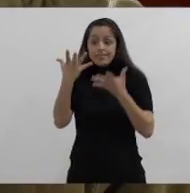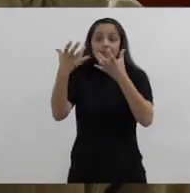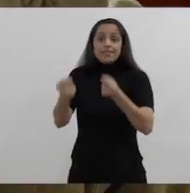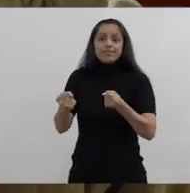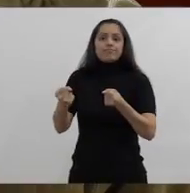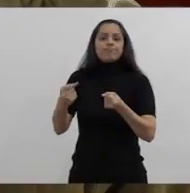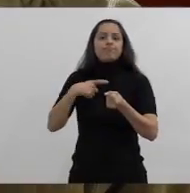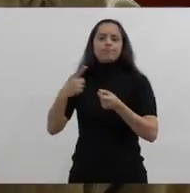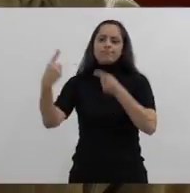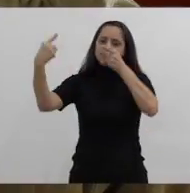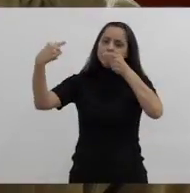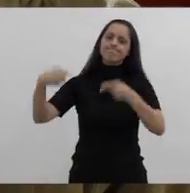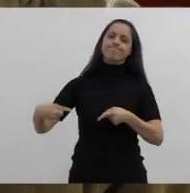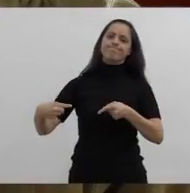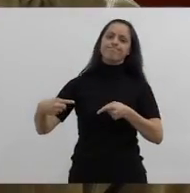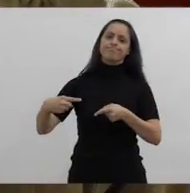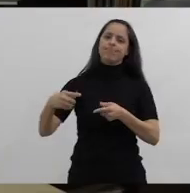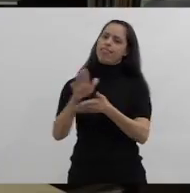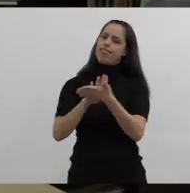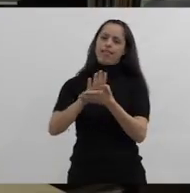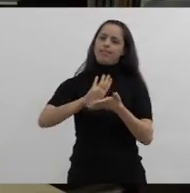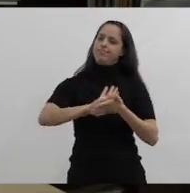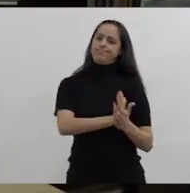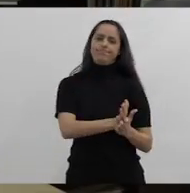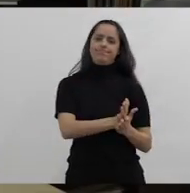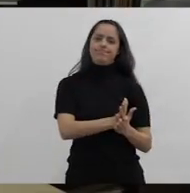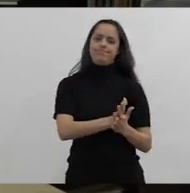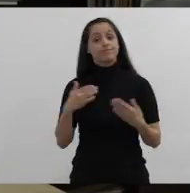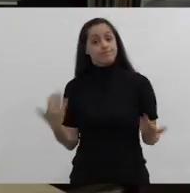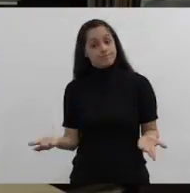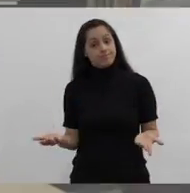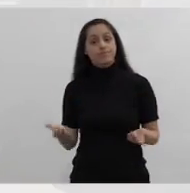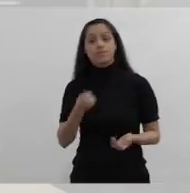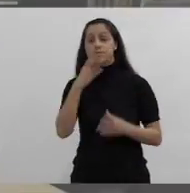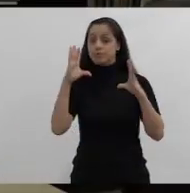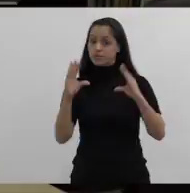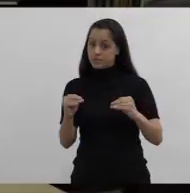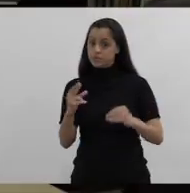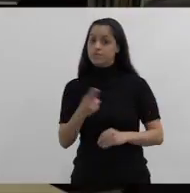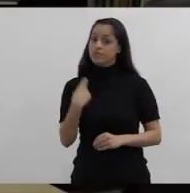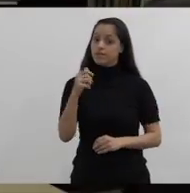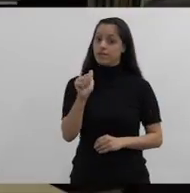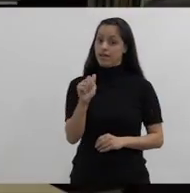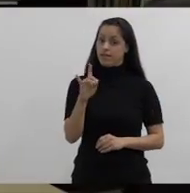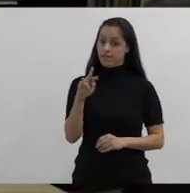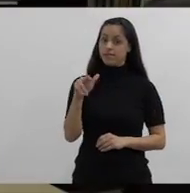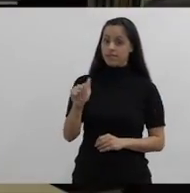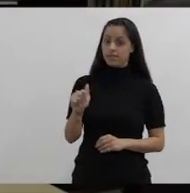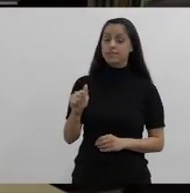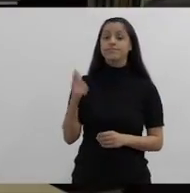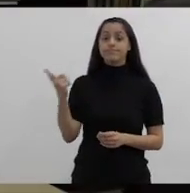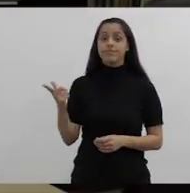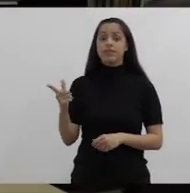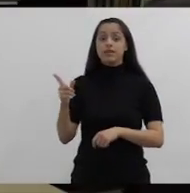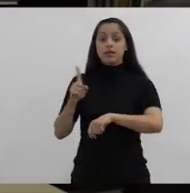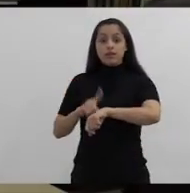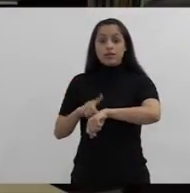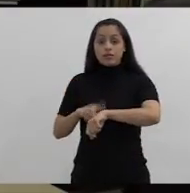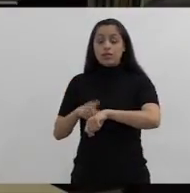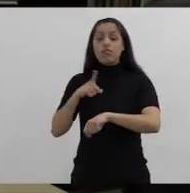desafío, no discriminarlo. Bueno, yo soy Adriana Jefe. Cuando yo llego a la región séptima como